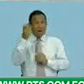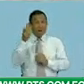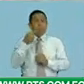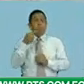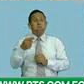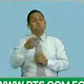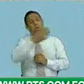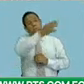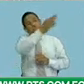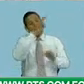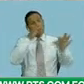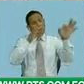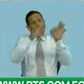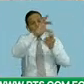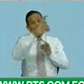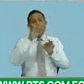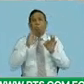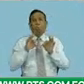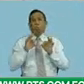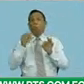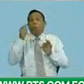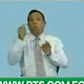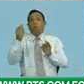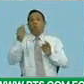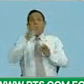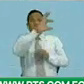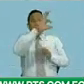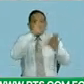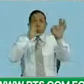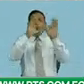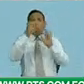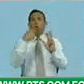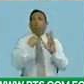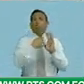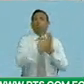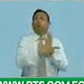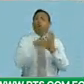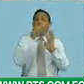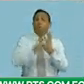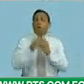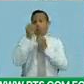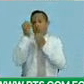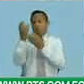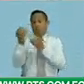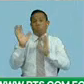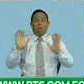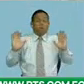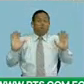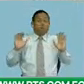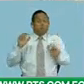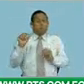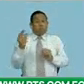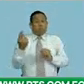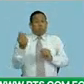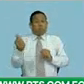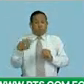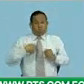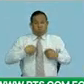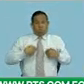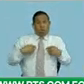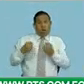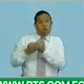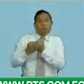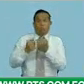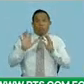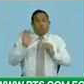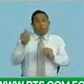declaración y escogió a las personas que ella estimó que solo ella, no podemos decirlo nosotros. La instrucción